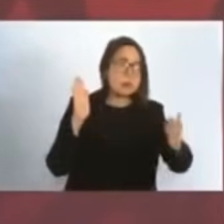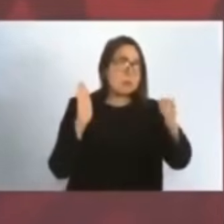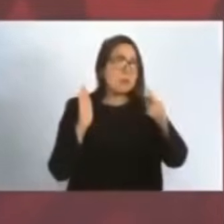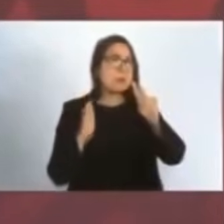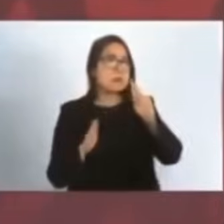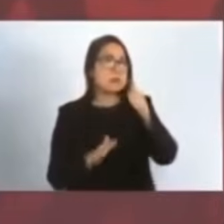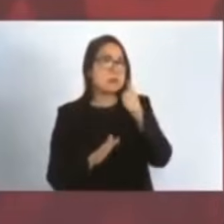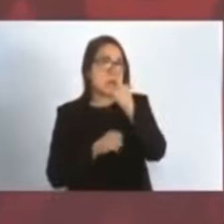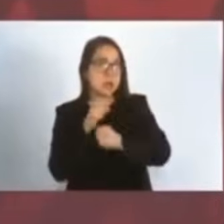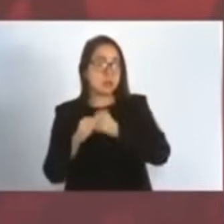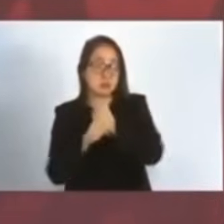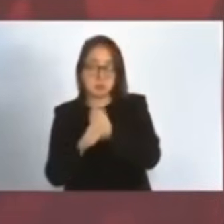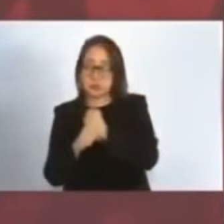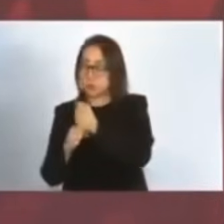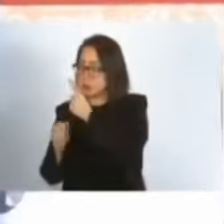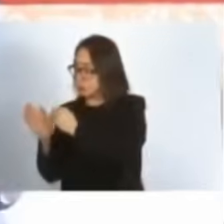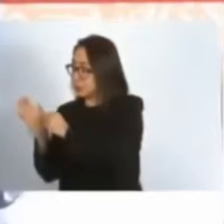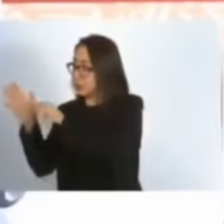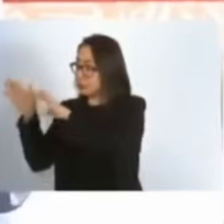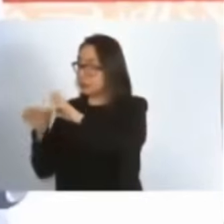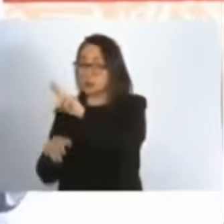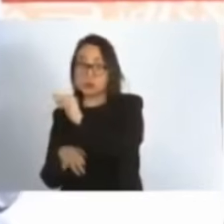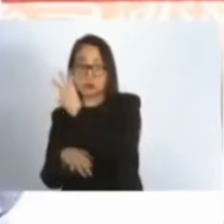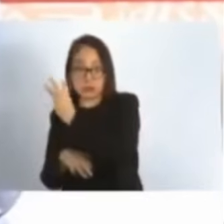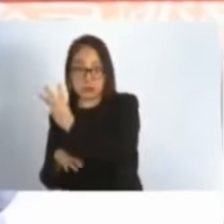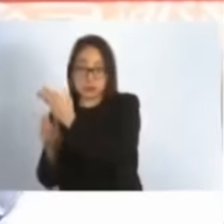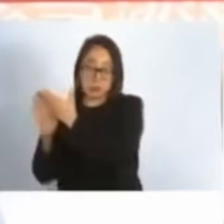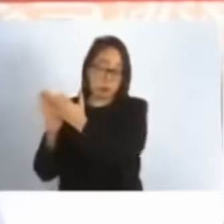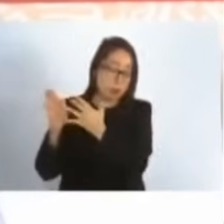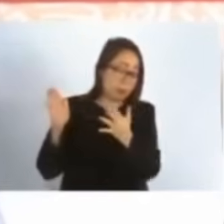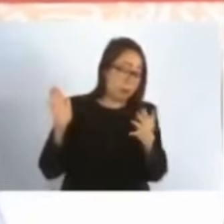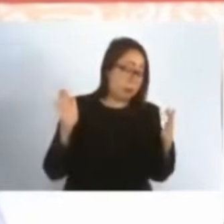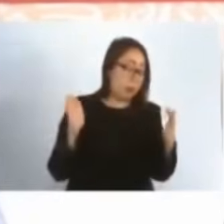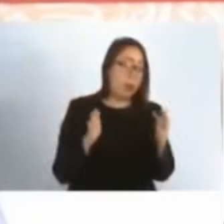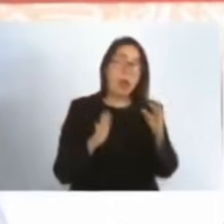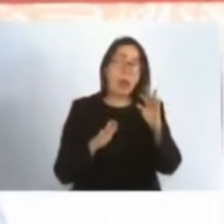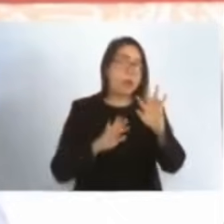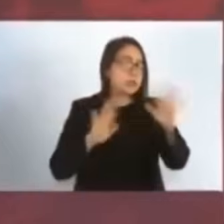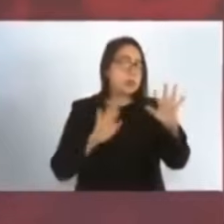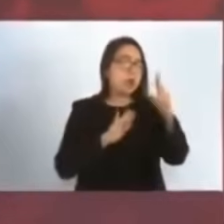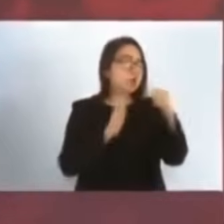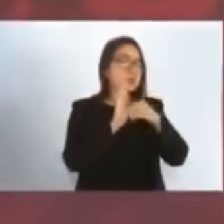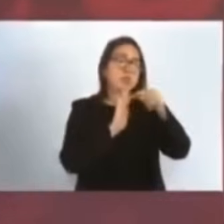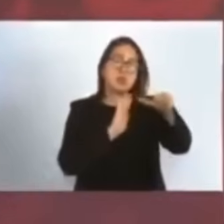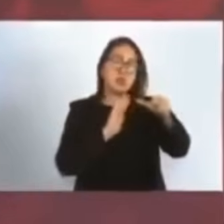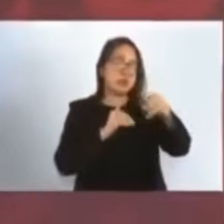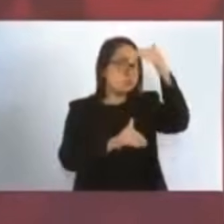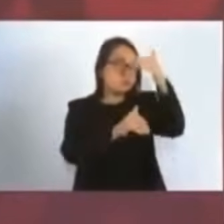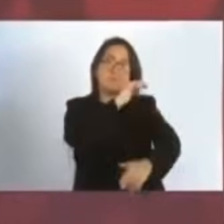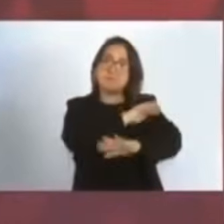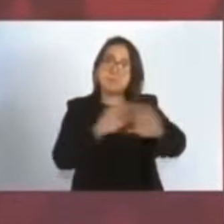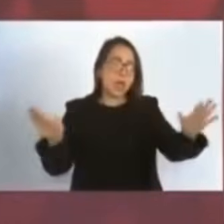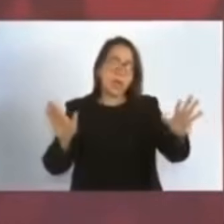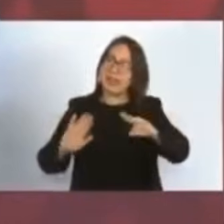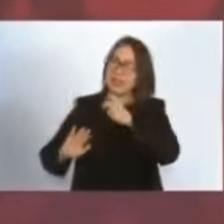1983 hasta que llegamos a finales del 2018 por voluntad de nuestro pueblo, porque